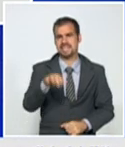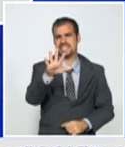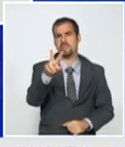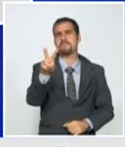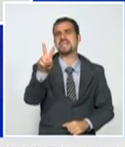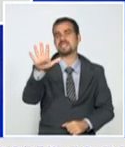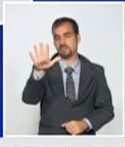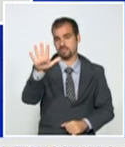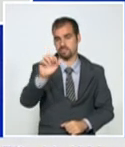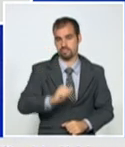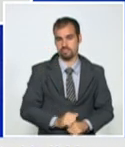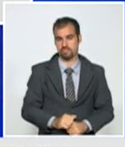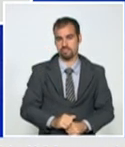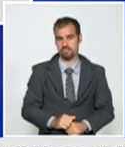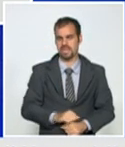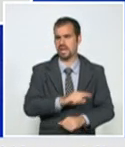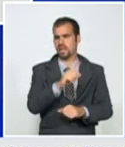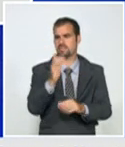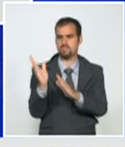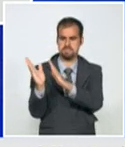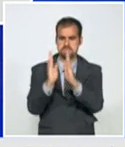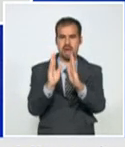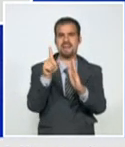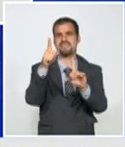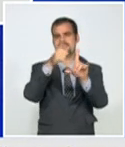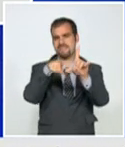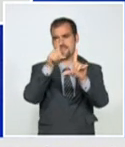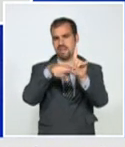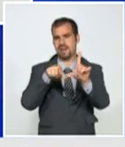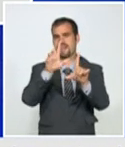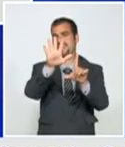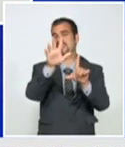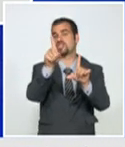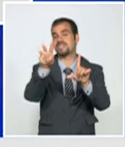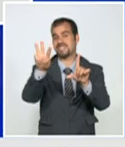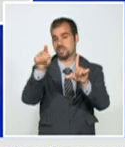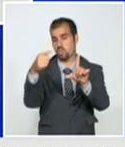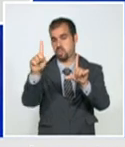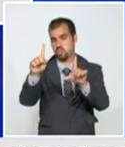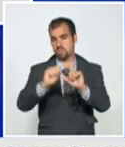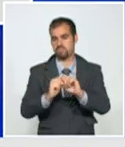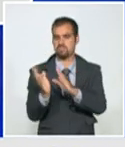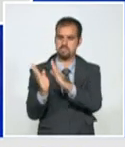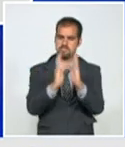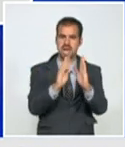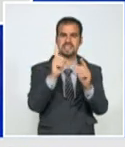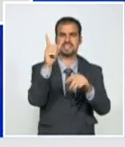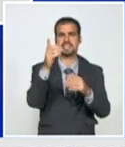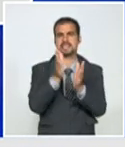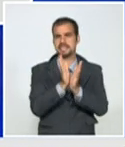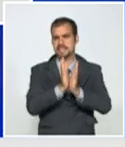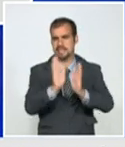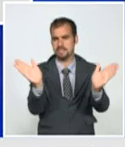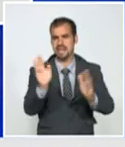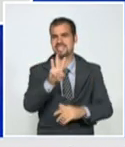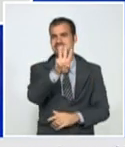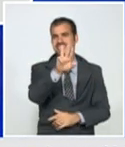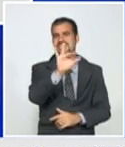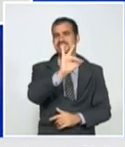Le sigue Regla con 513,1. Después San Miguel del Padrón ya con